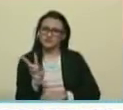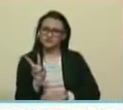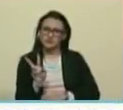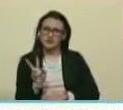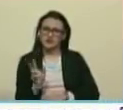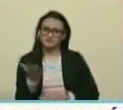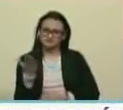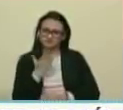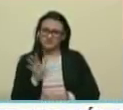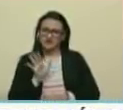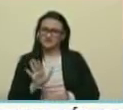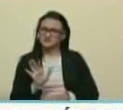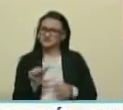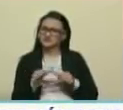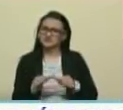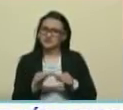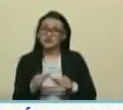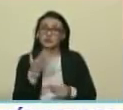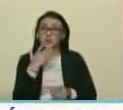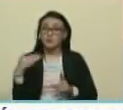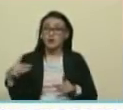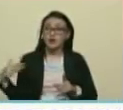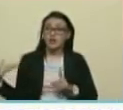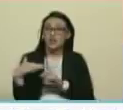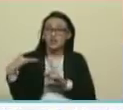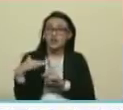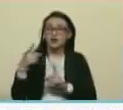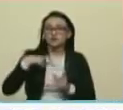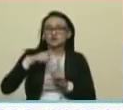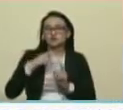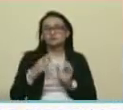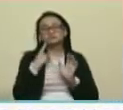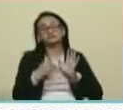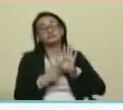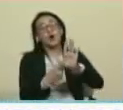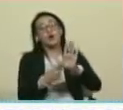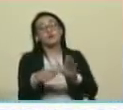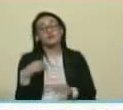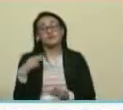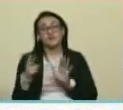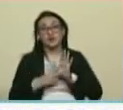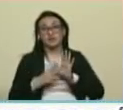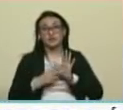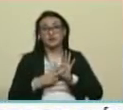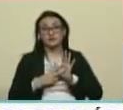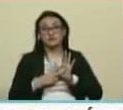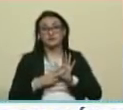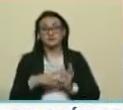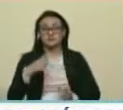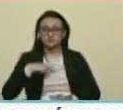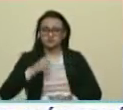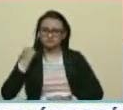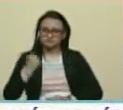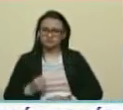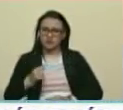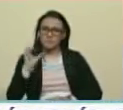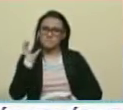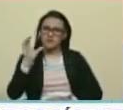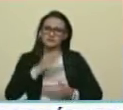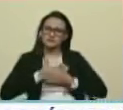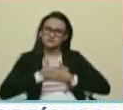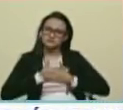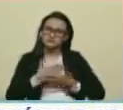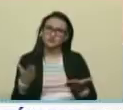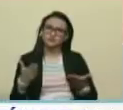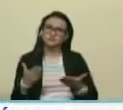siendo. Cada vez que aparezca una agresión, aparecemos con la verdad. Pero vamos a mantener nuestra posición de patria solidaria y